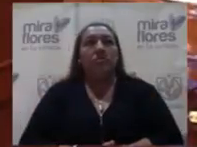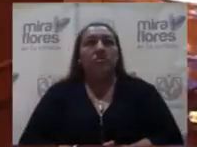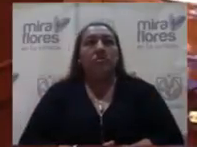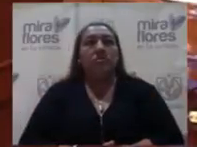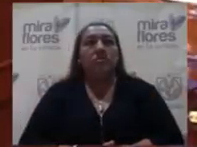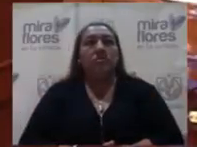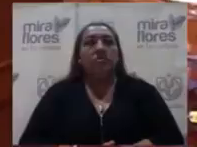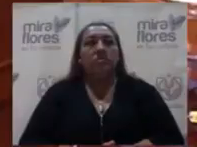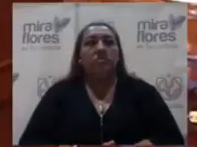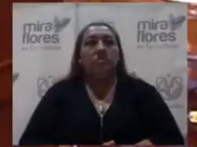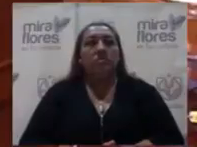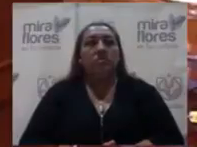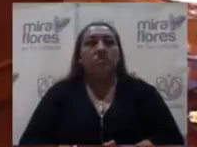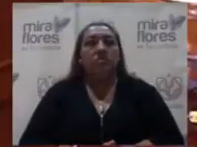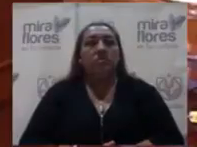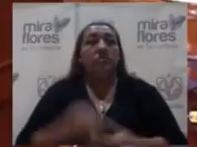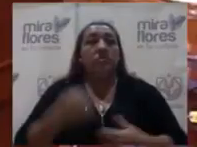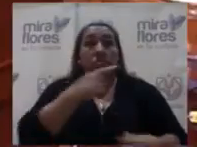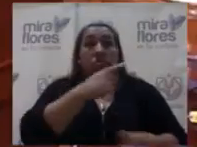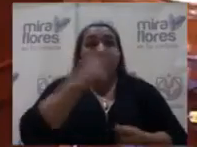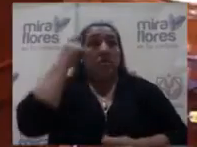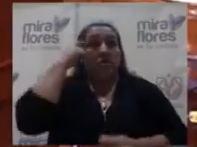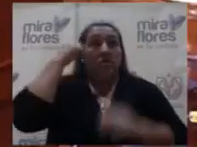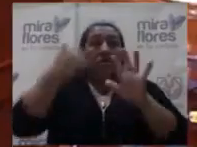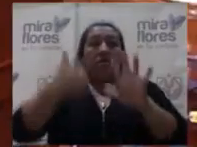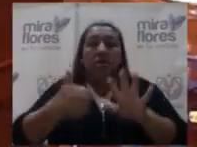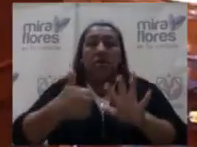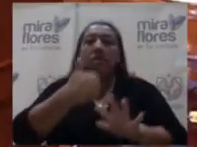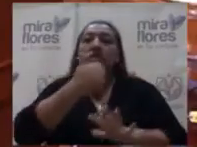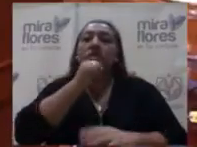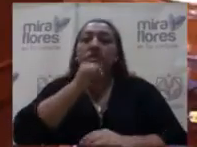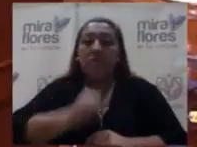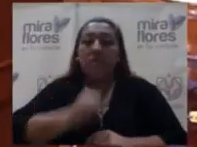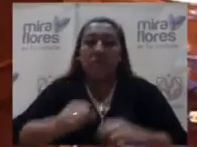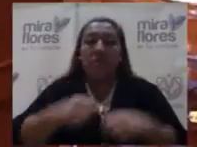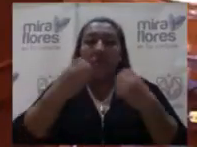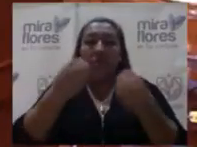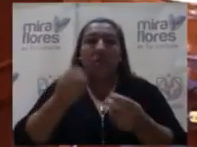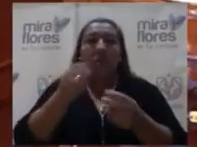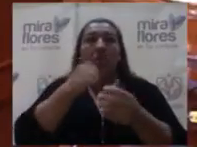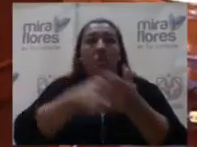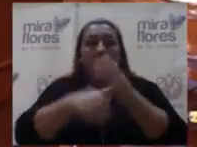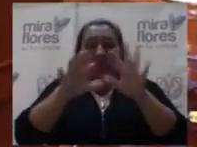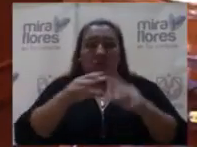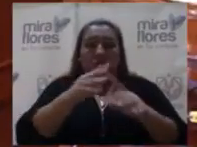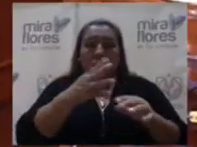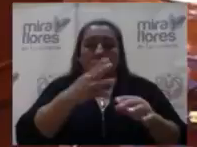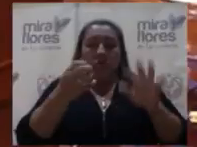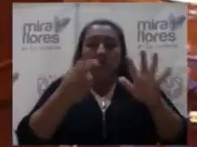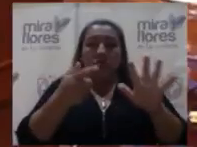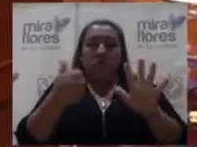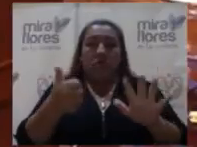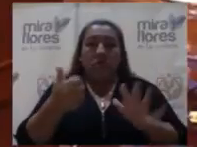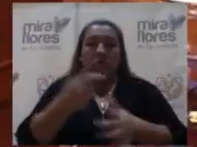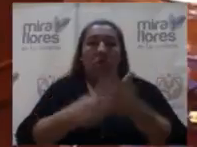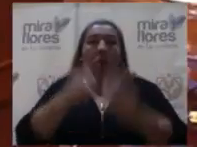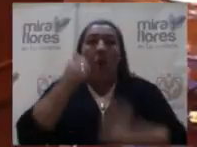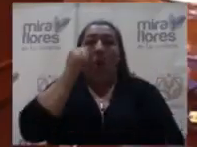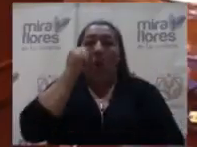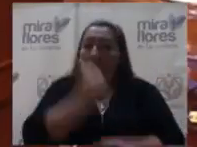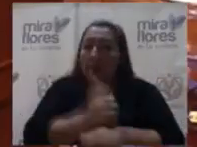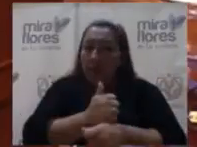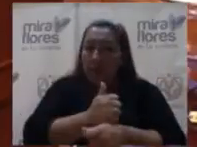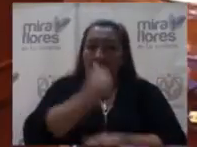Como ustedes bien conocen, el 6 de diciembre se dio una ordenanza, la 476, que obliga a los